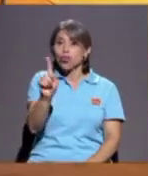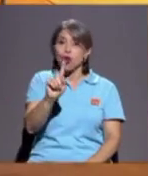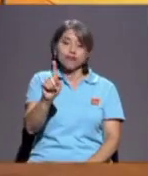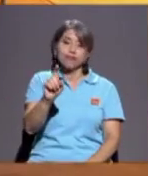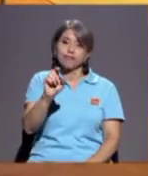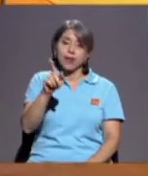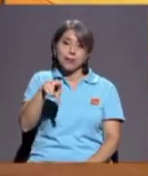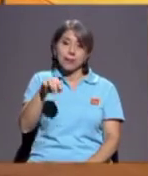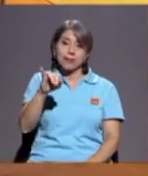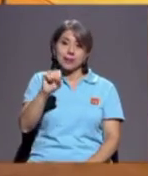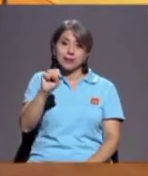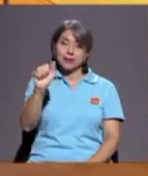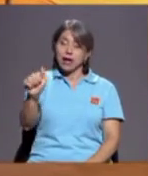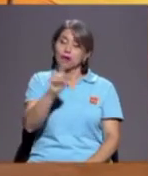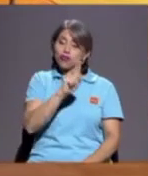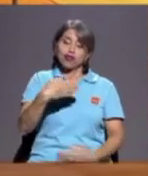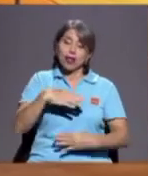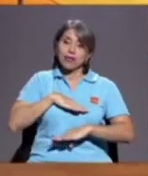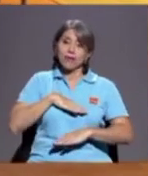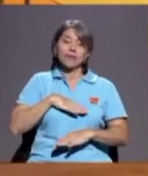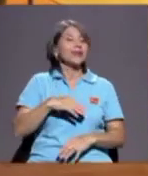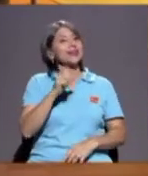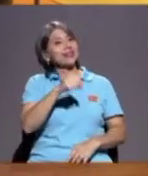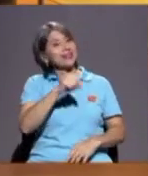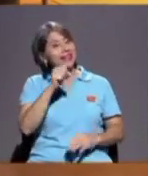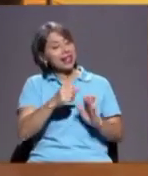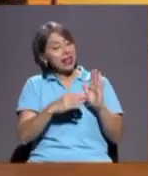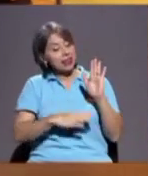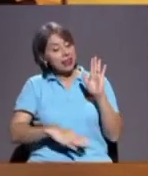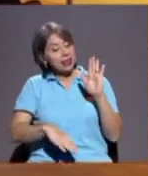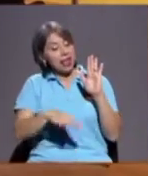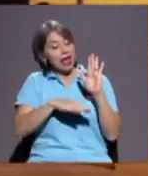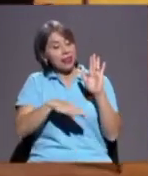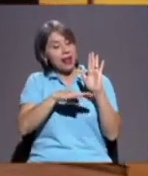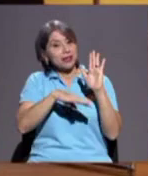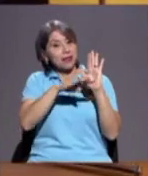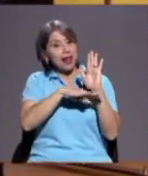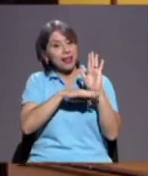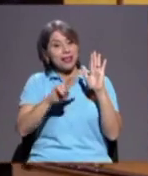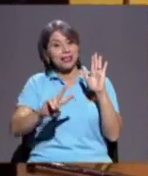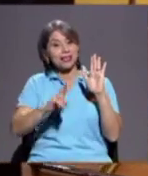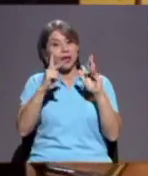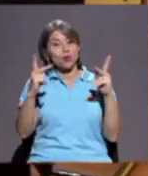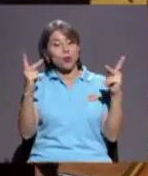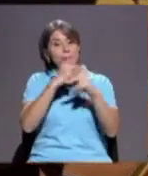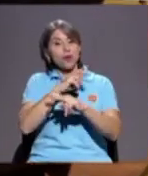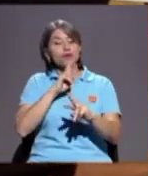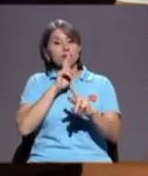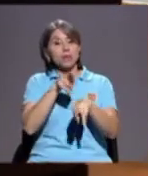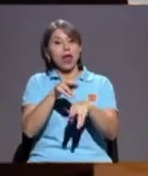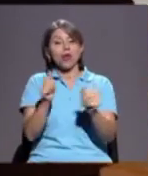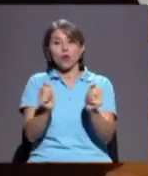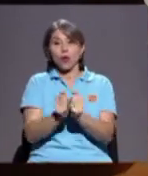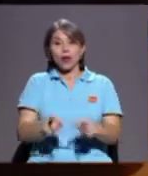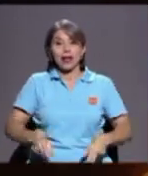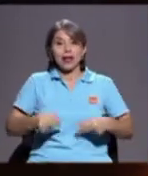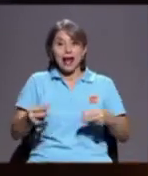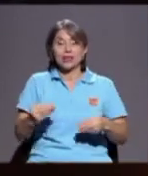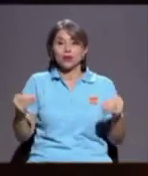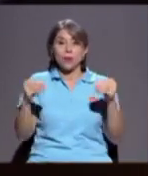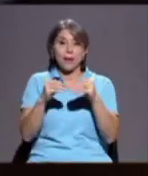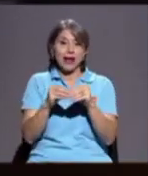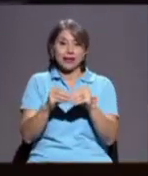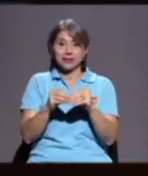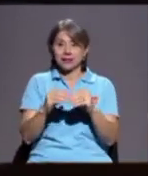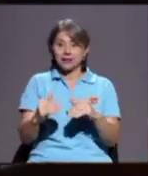segundo país de atrás para adelante, o el segundo peor resultado, con el gasto más alto.